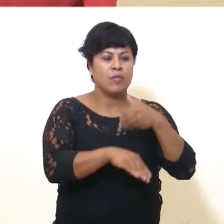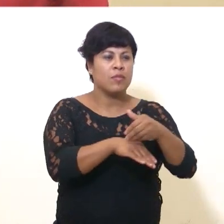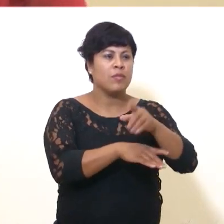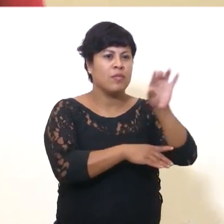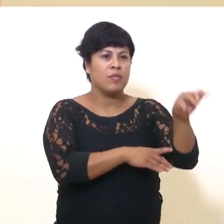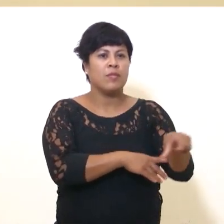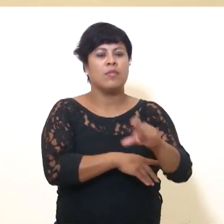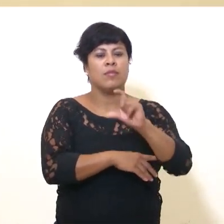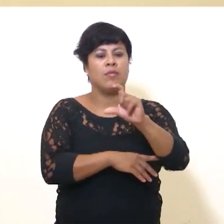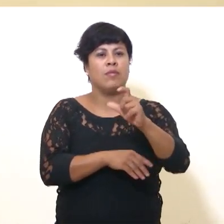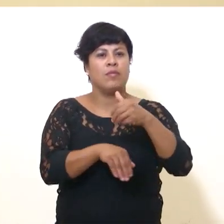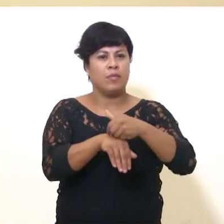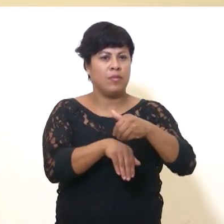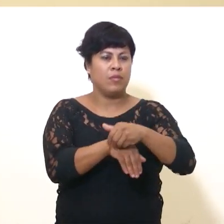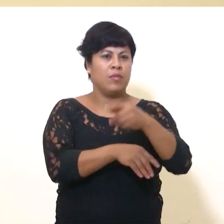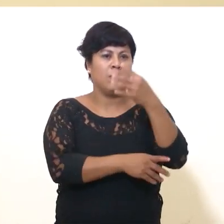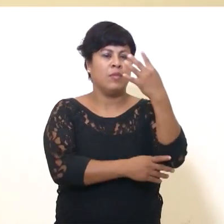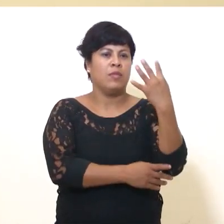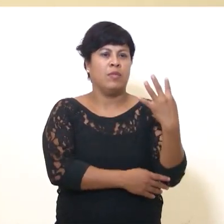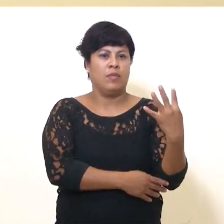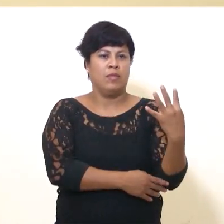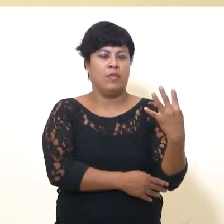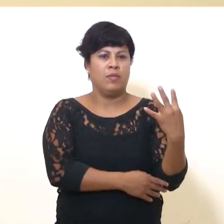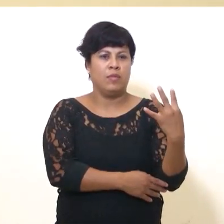4. Y utilizo el número